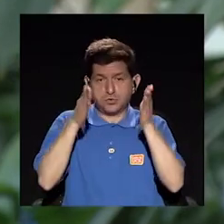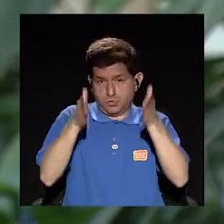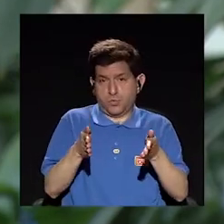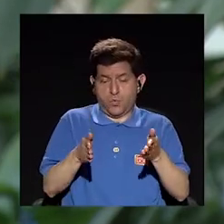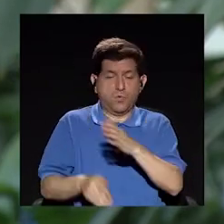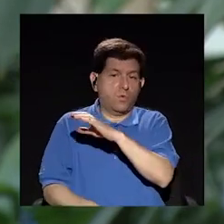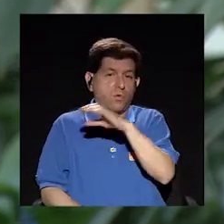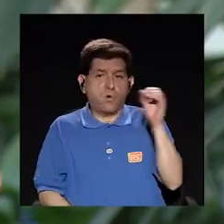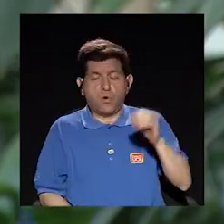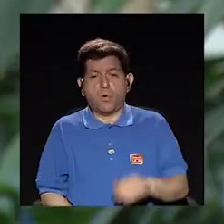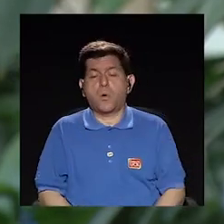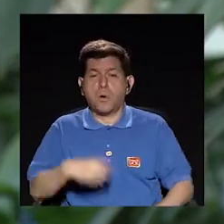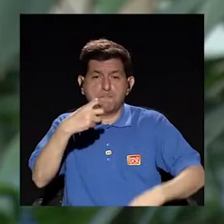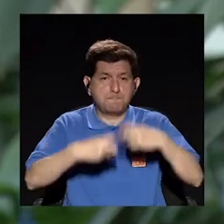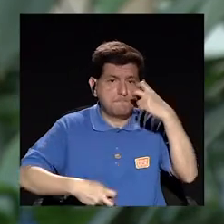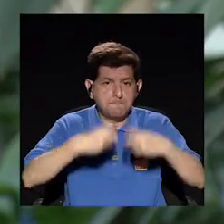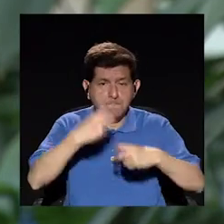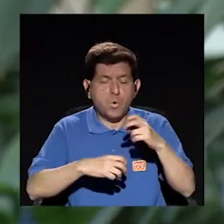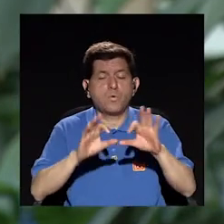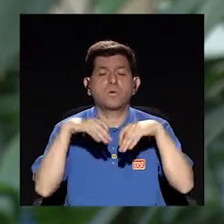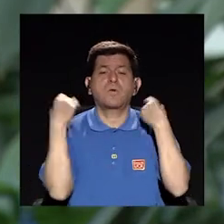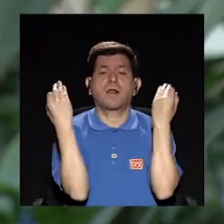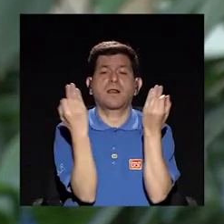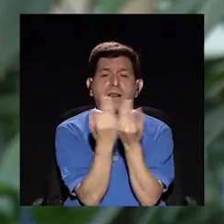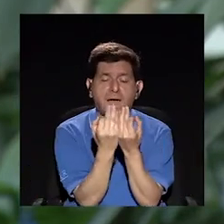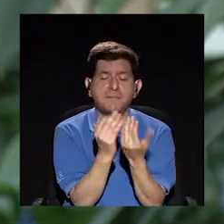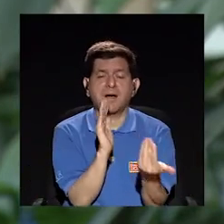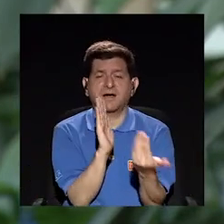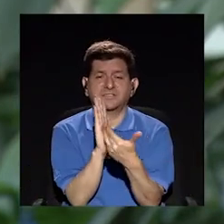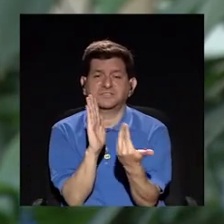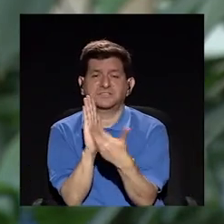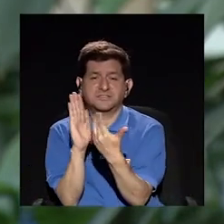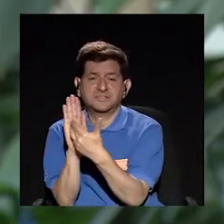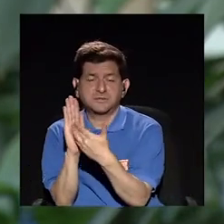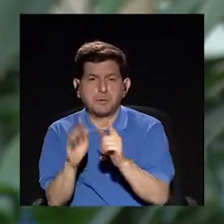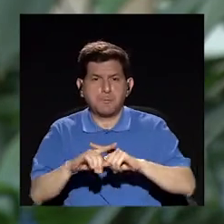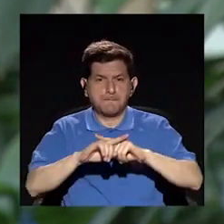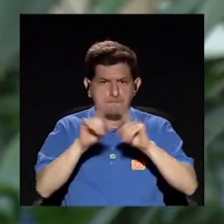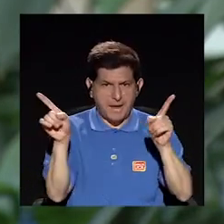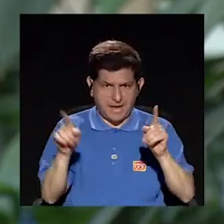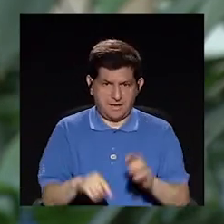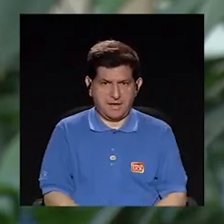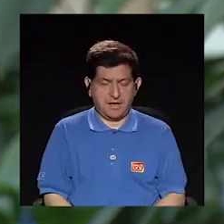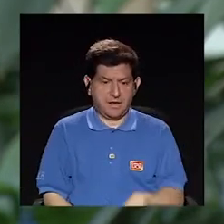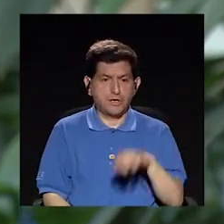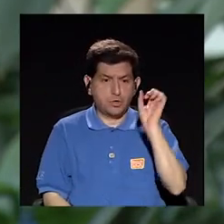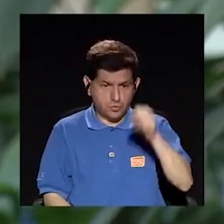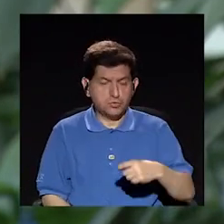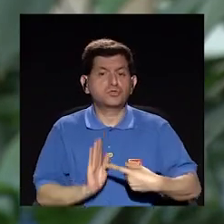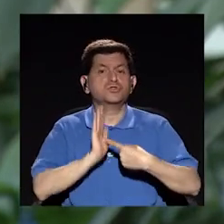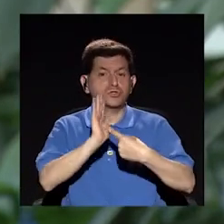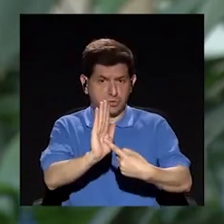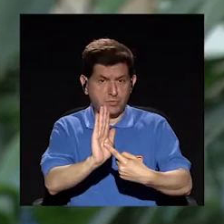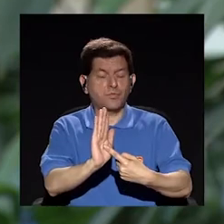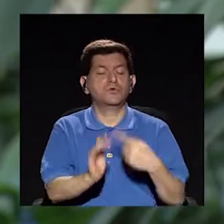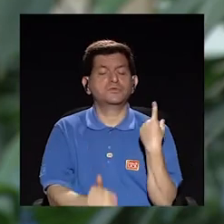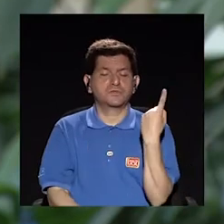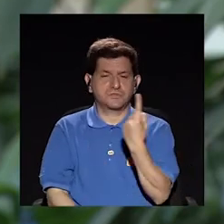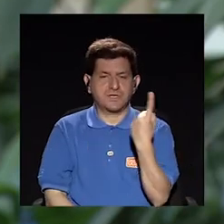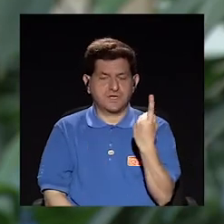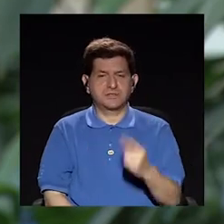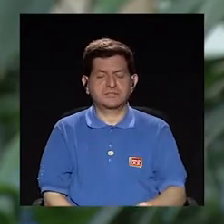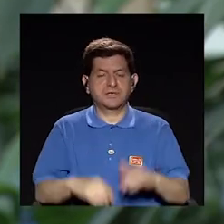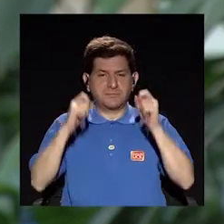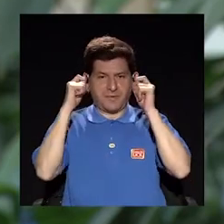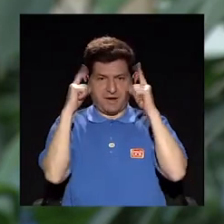¿verdad? Puede ser que hayan problemas a nivel familiar que les esté afectando, pero entonces sí son indicadores que siempre debemos